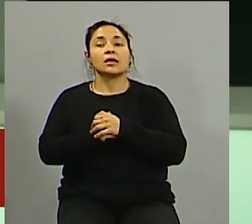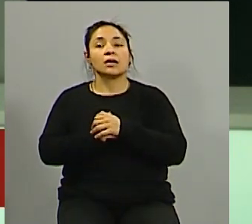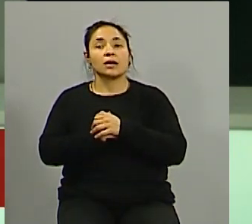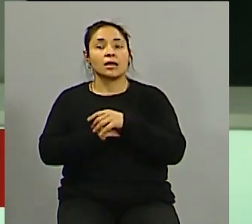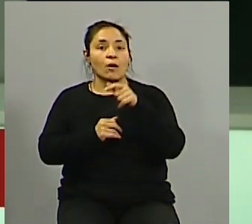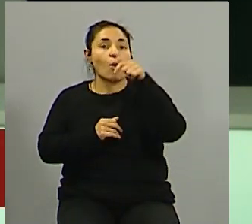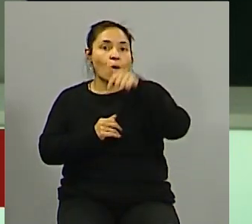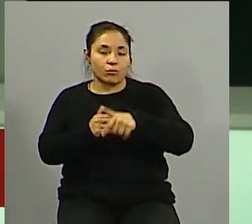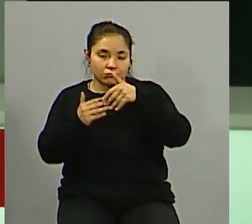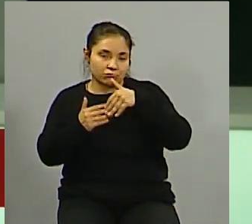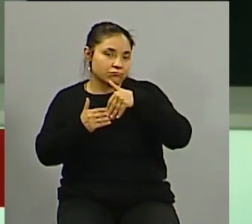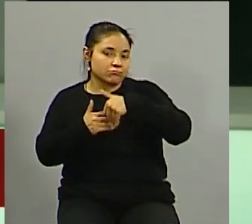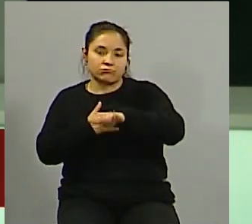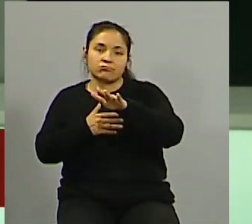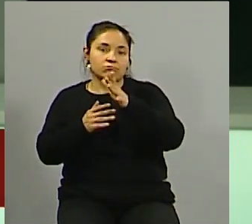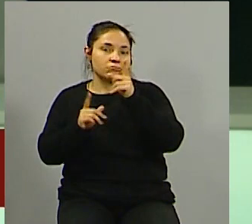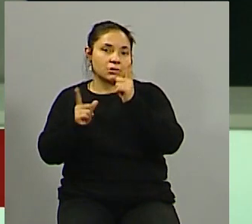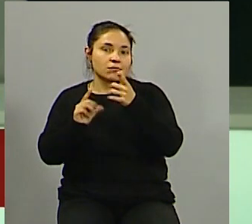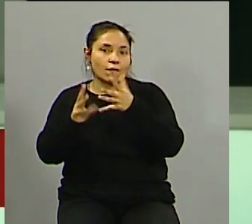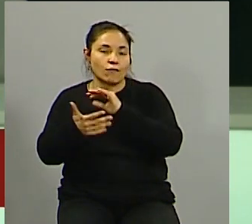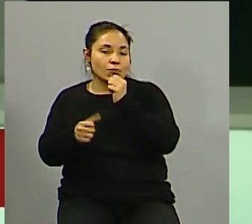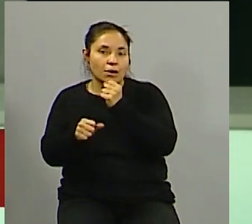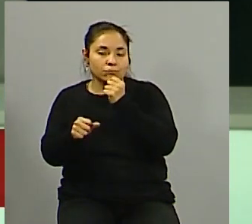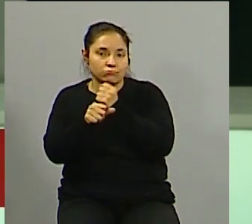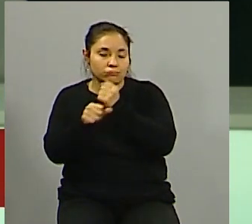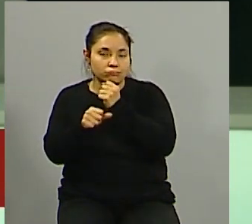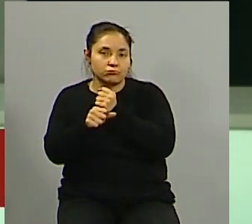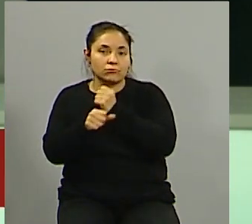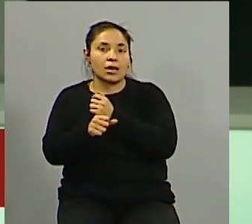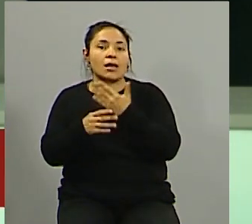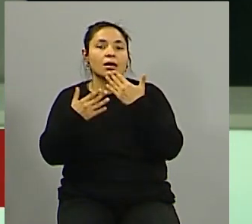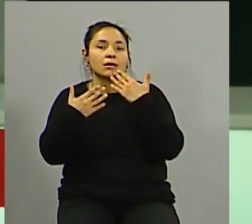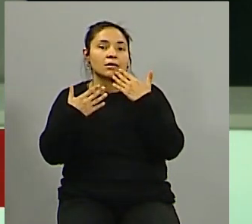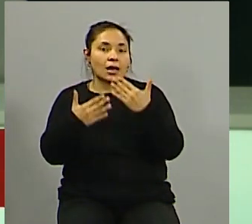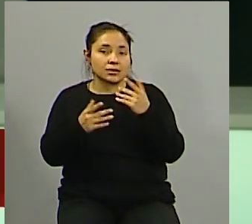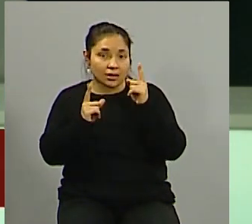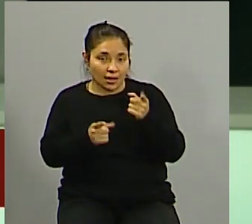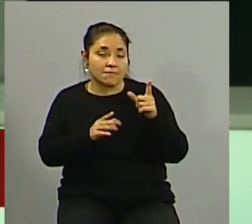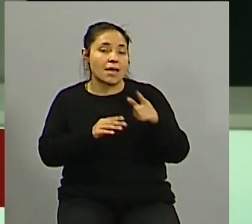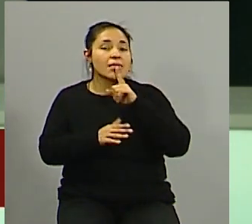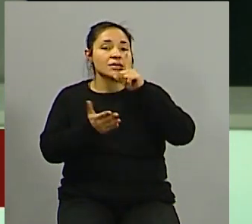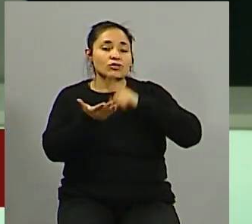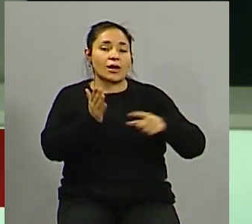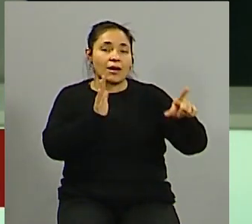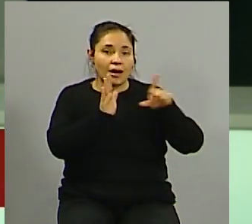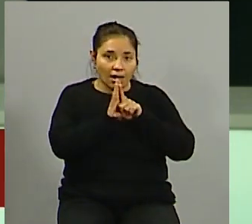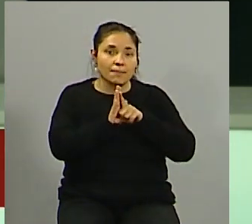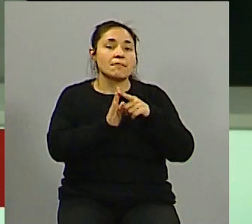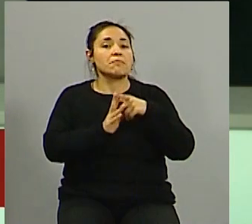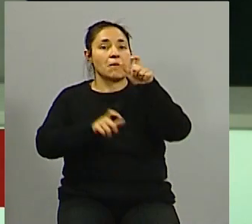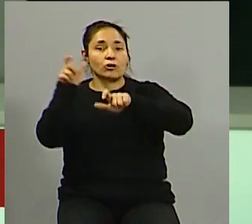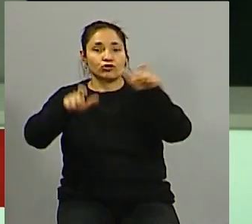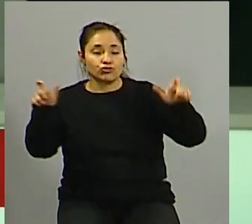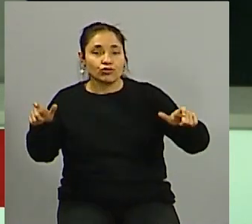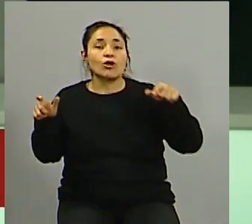vigente hoy en día y que también pasamos, gracias a las moratorias previsionales implementadas, pasamos de tener menos de 3